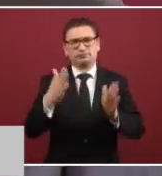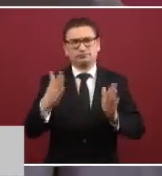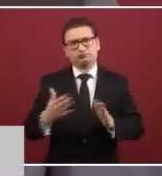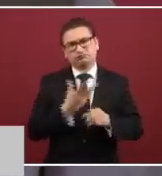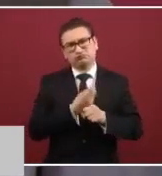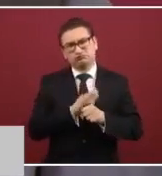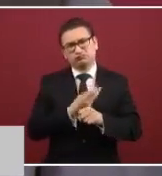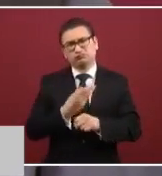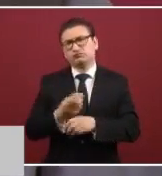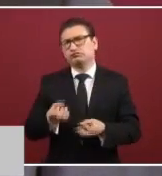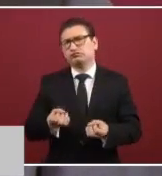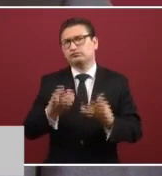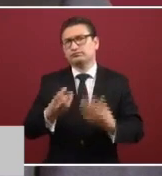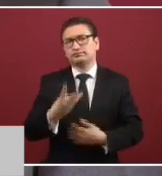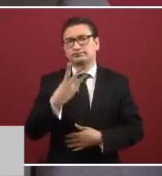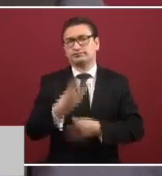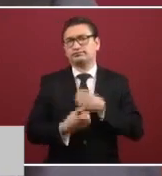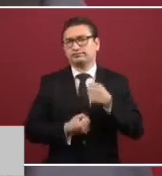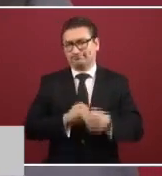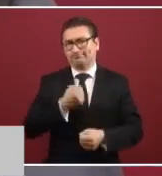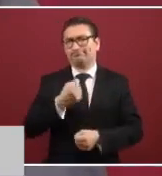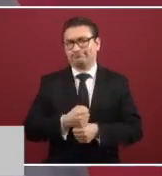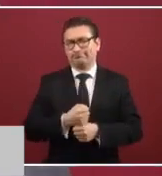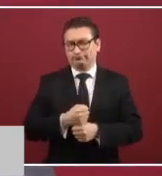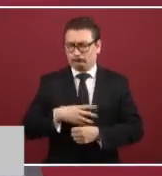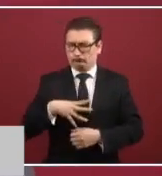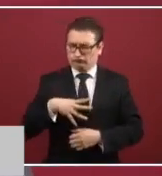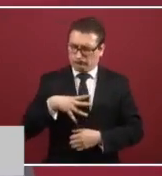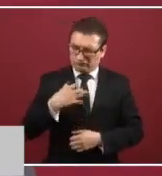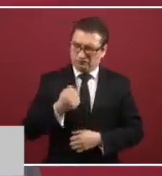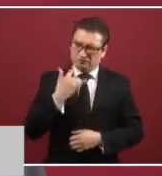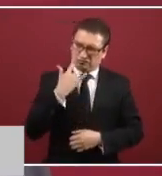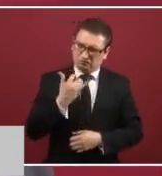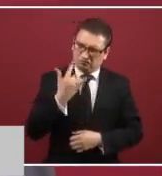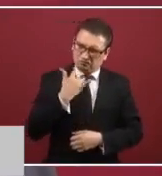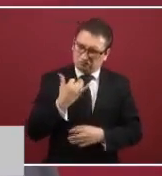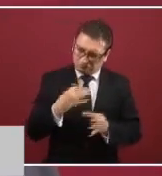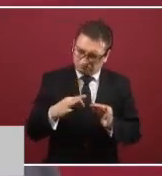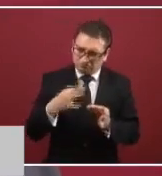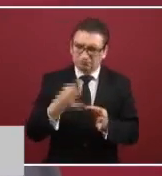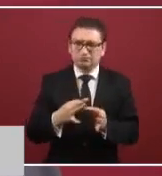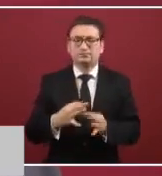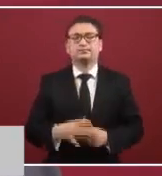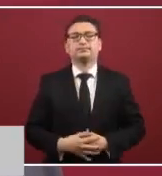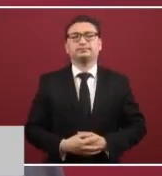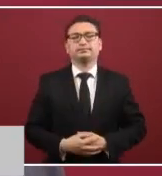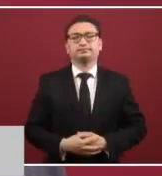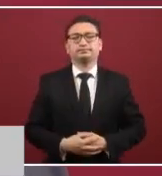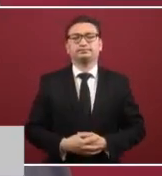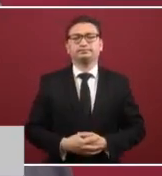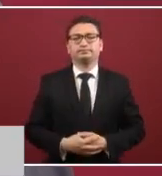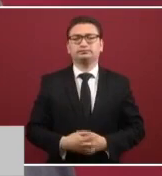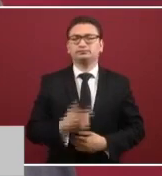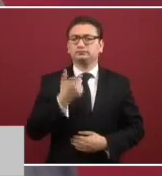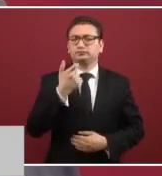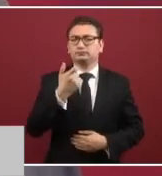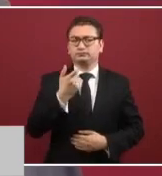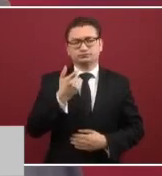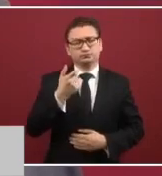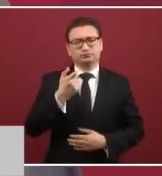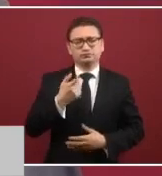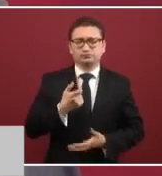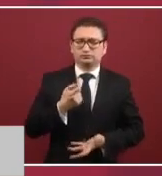más de 8,000 millones con un tiempo muy largo. La construcción de esta refinería inicia el 2 de junio y se terminará para mayo del 2022.